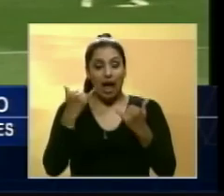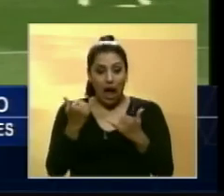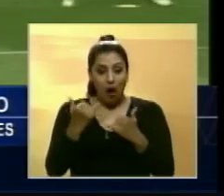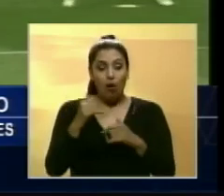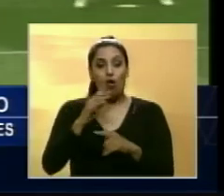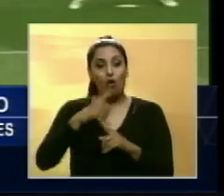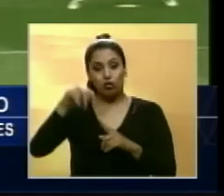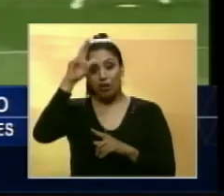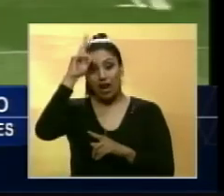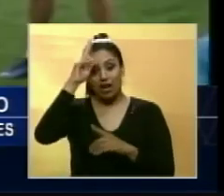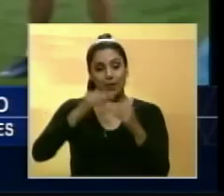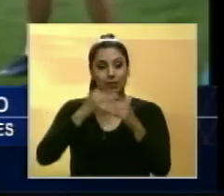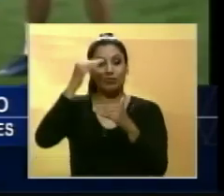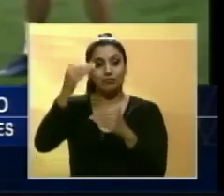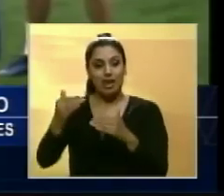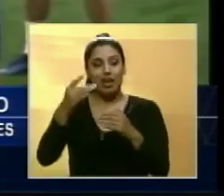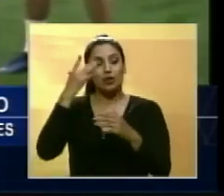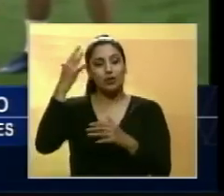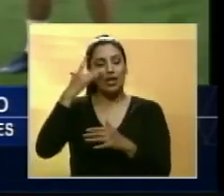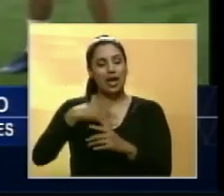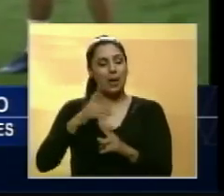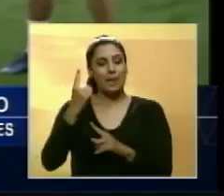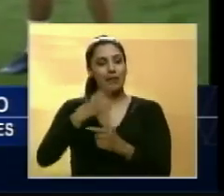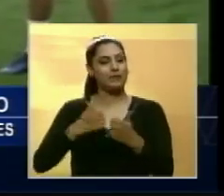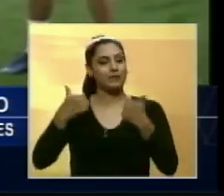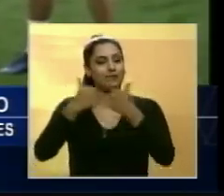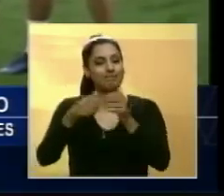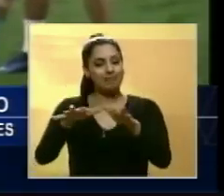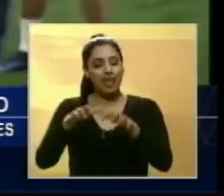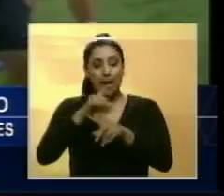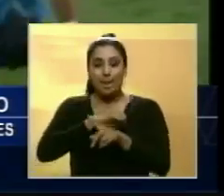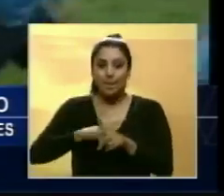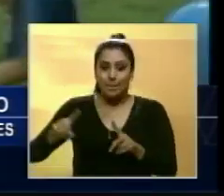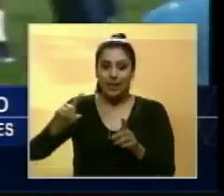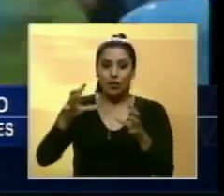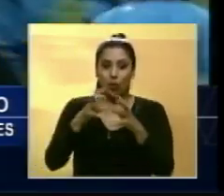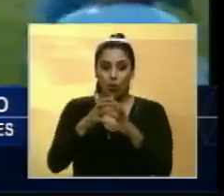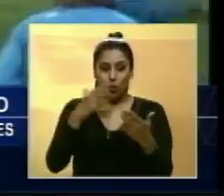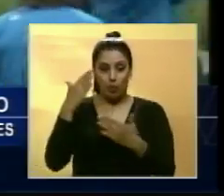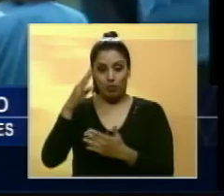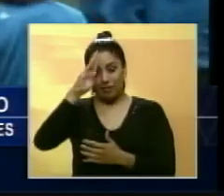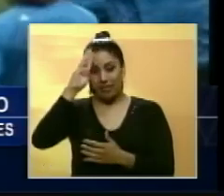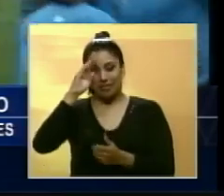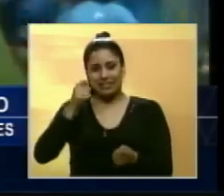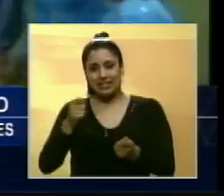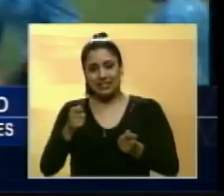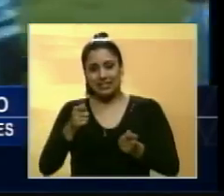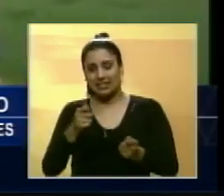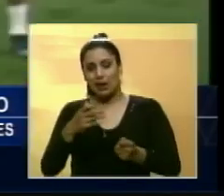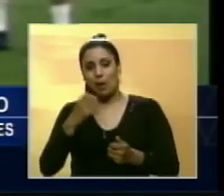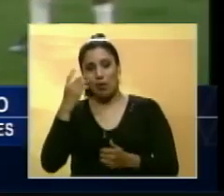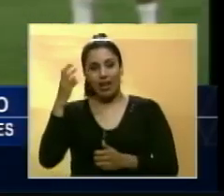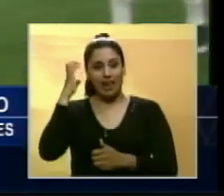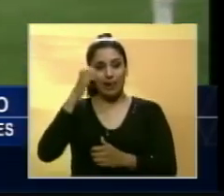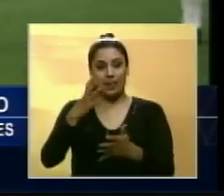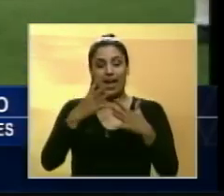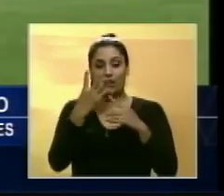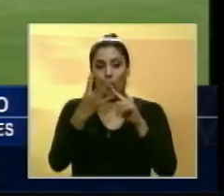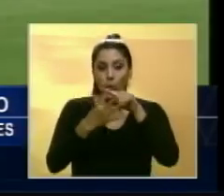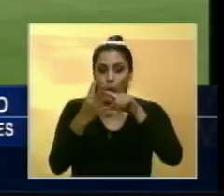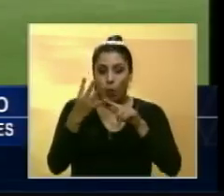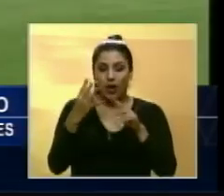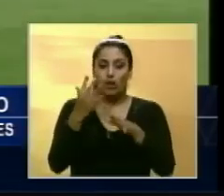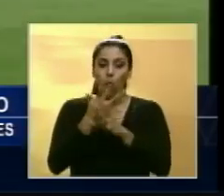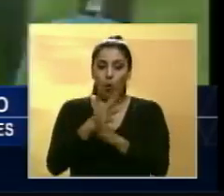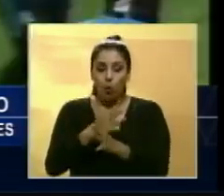Los alemanes llegan a la capital española soñando con su primera semifinal, mientras que el conjunto merengue quiere mantener el buen momento en Europa tras ganar los 4 encuentros